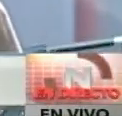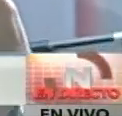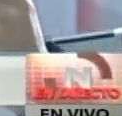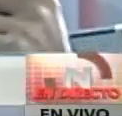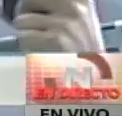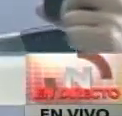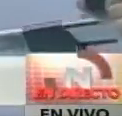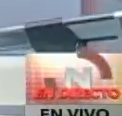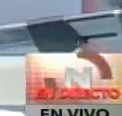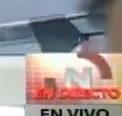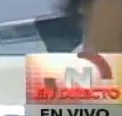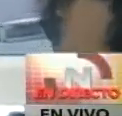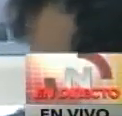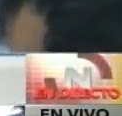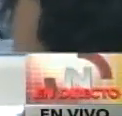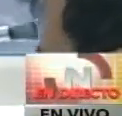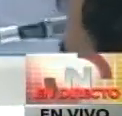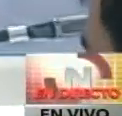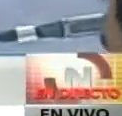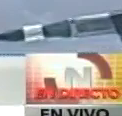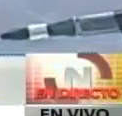Cocolía.